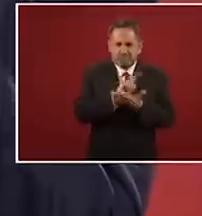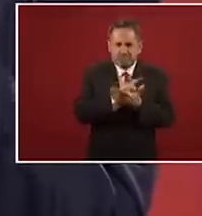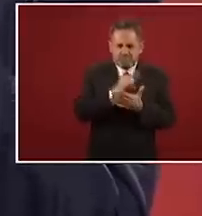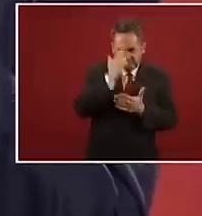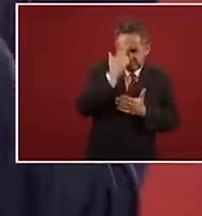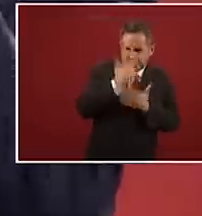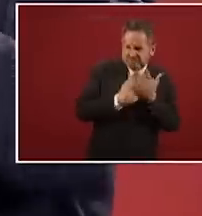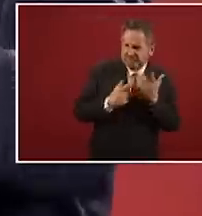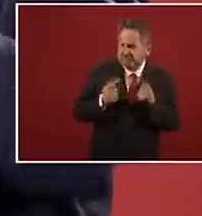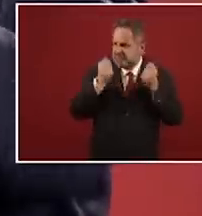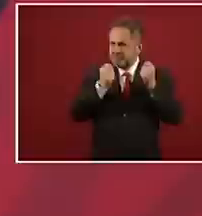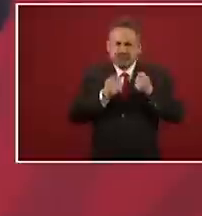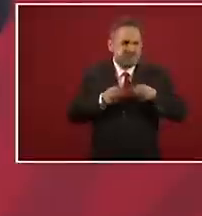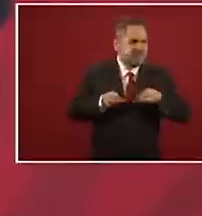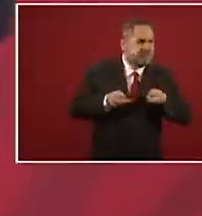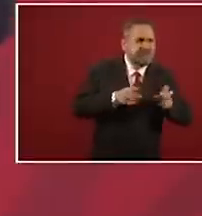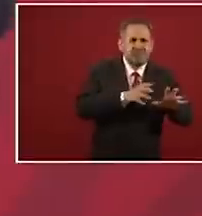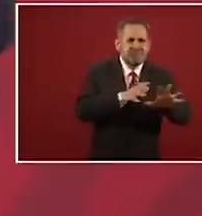O sea, y ya estamos